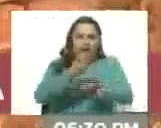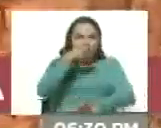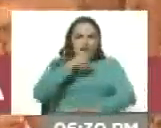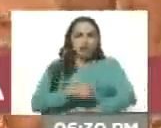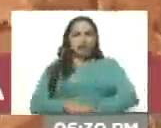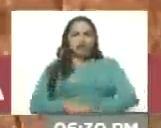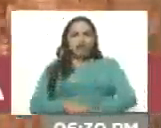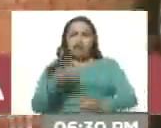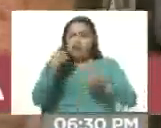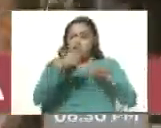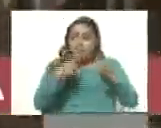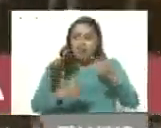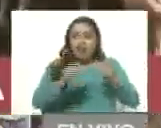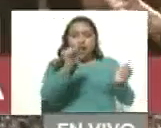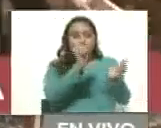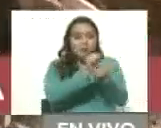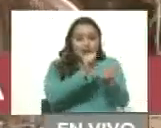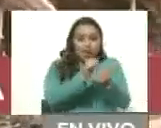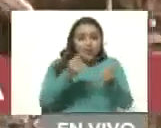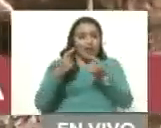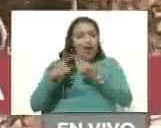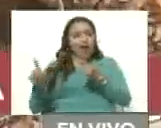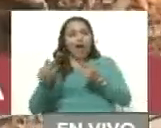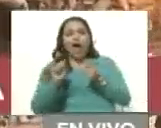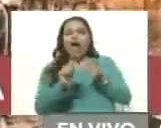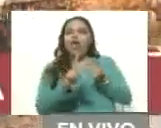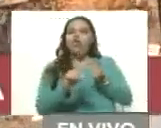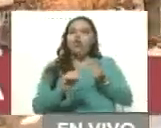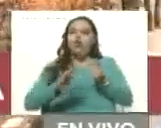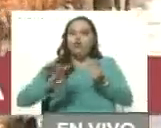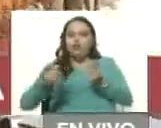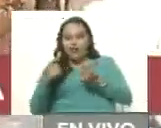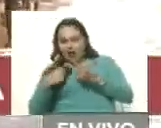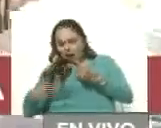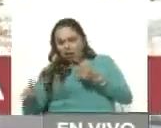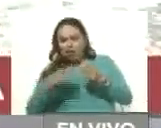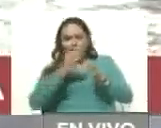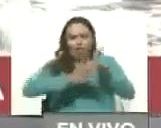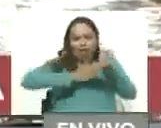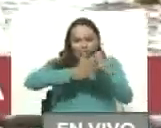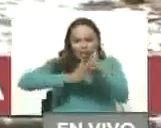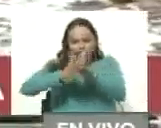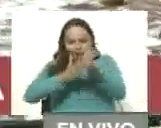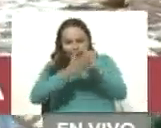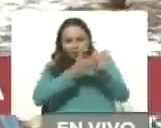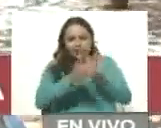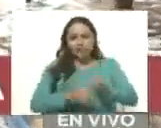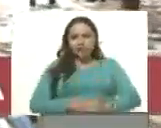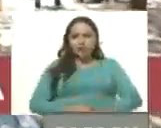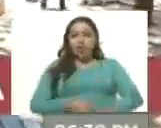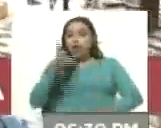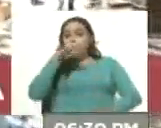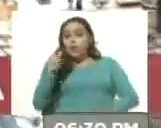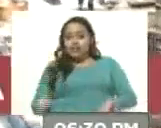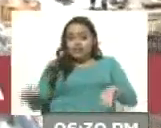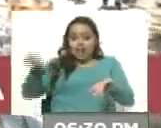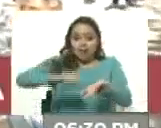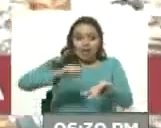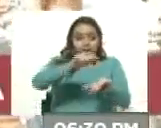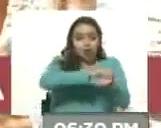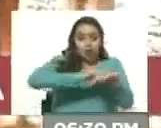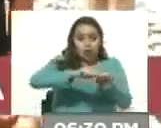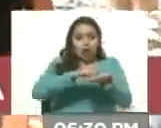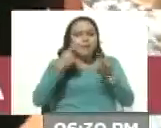en la piedra y hay lo que se llama ya que se utilizaba mucho antes anteriormente no había cementos pero sí había la cal